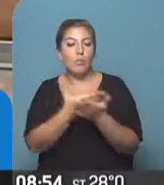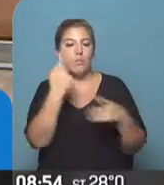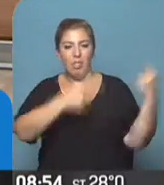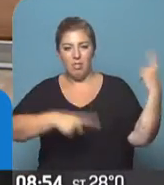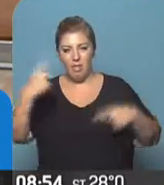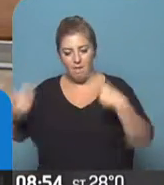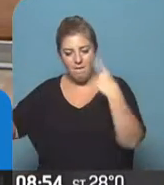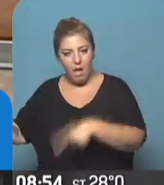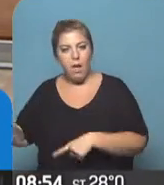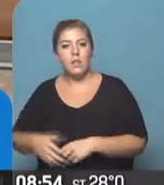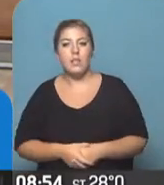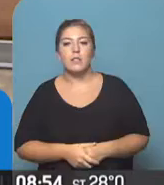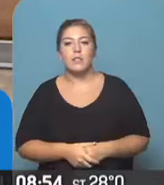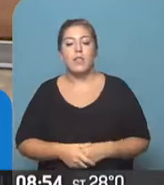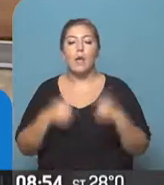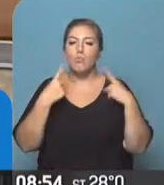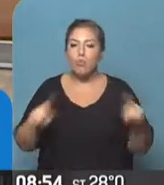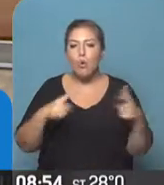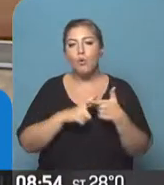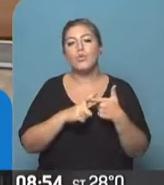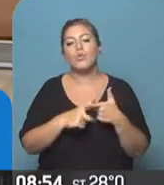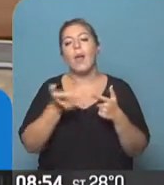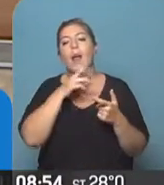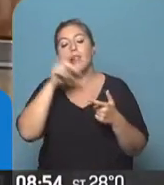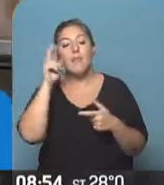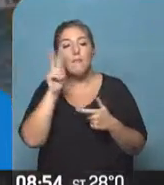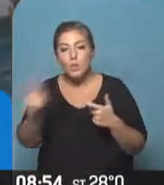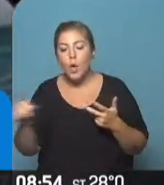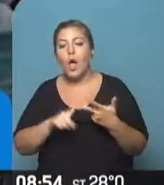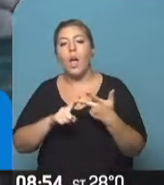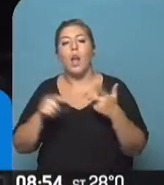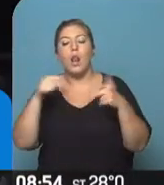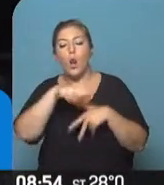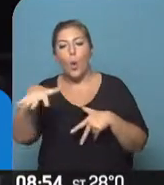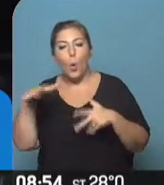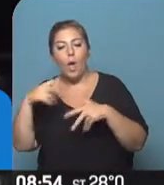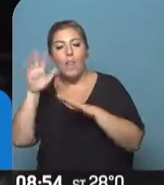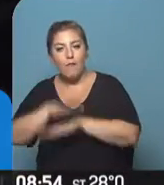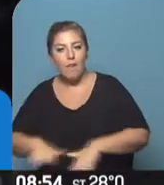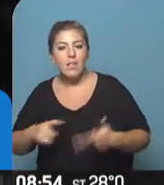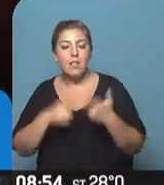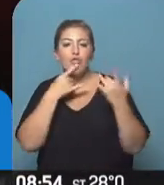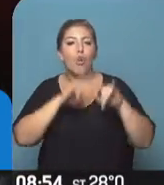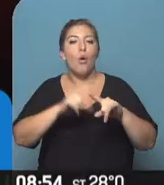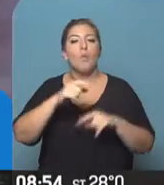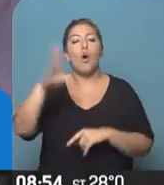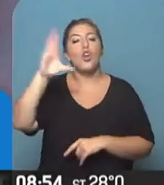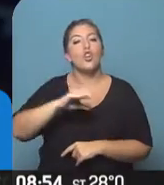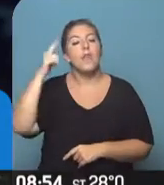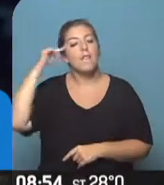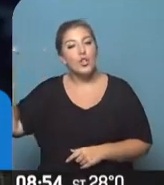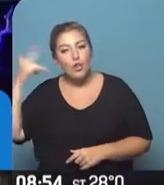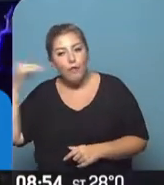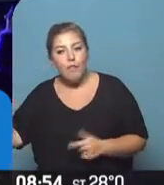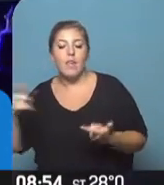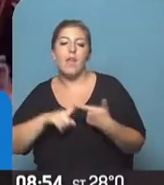diversas, de las propuestas de música, artes visuales, el espacio de infancia, los grandes eventos como la Noche de la Filosofía, la